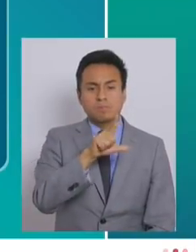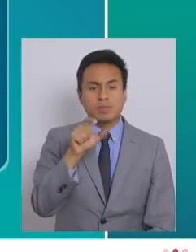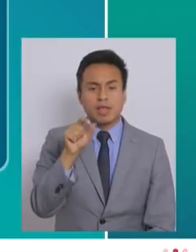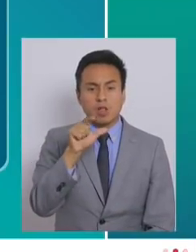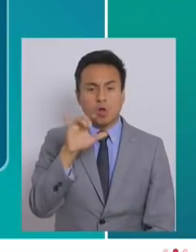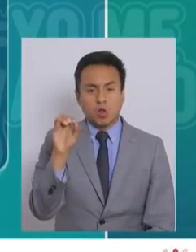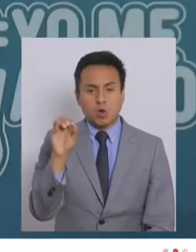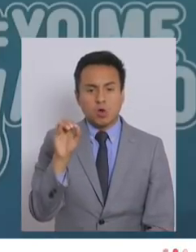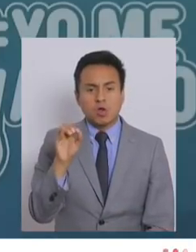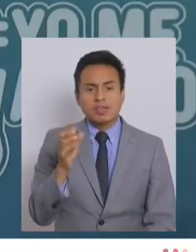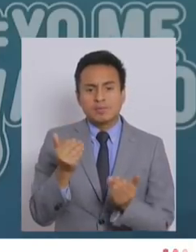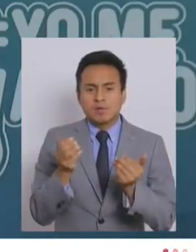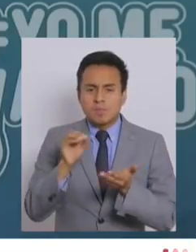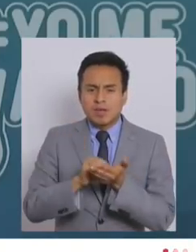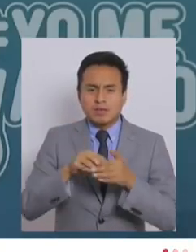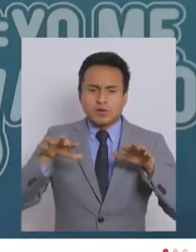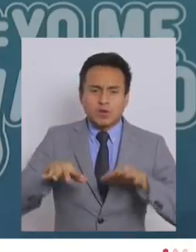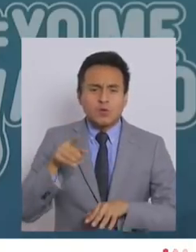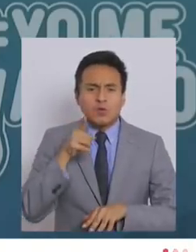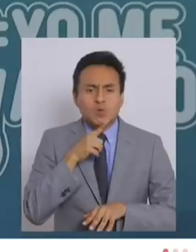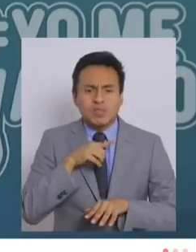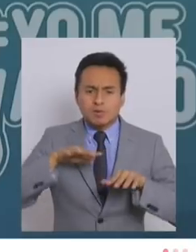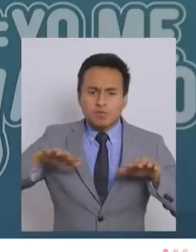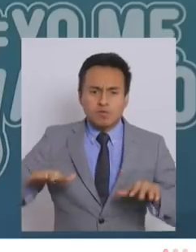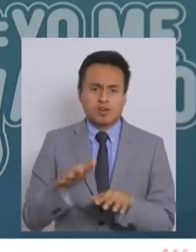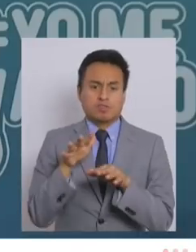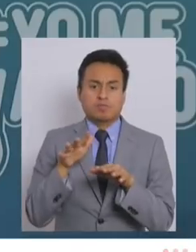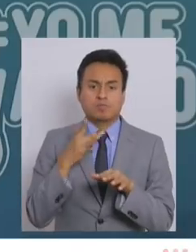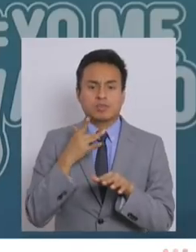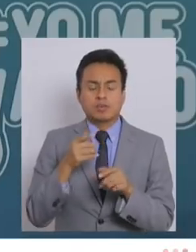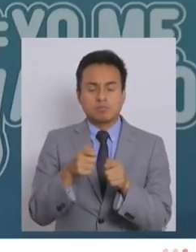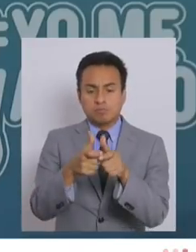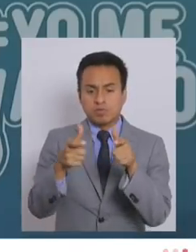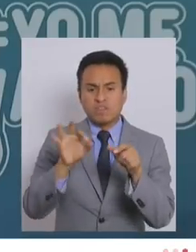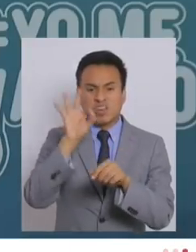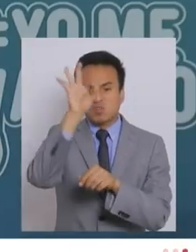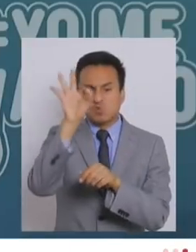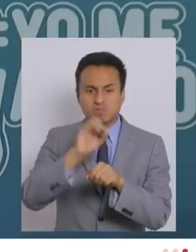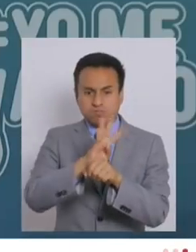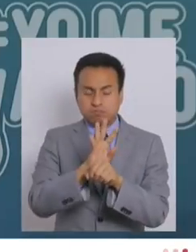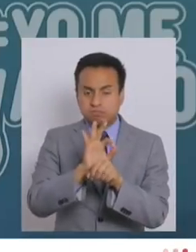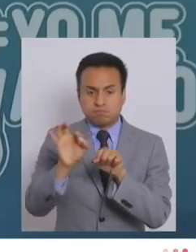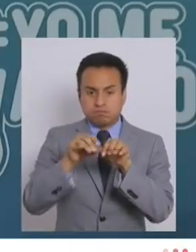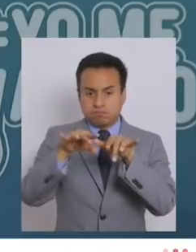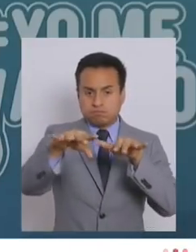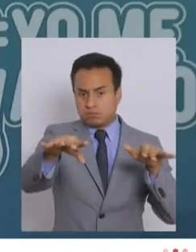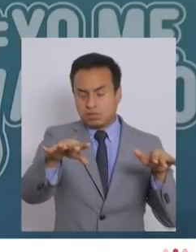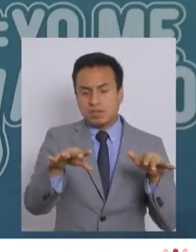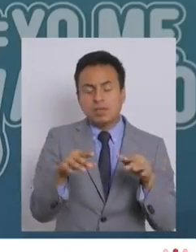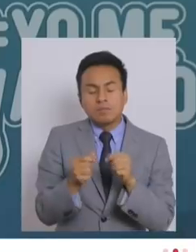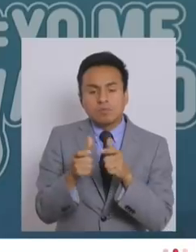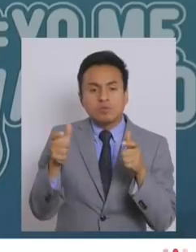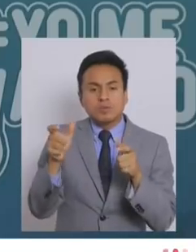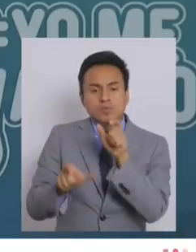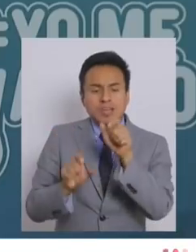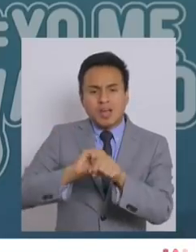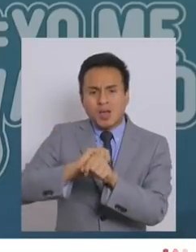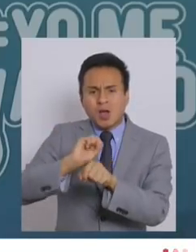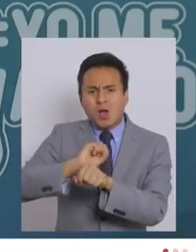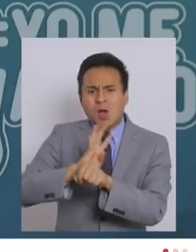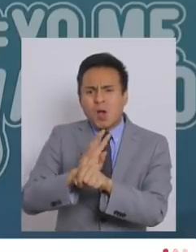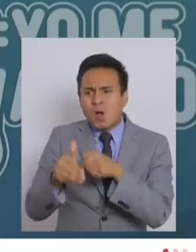requerimos un último esfuerzo seguimos con una alta circulación viral seguimos con cifras altas de contagio